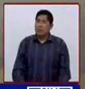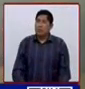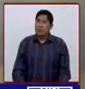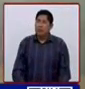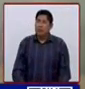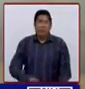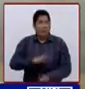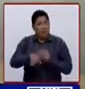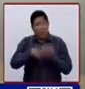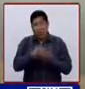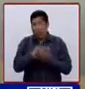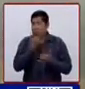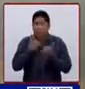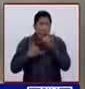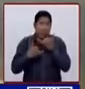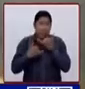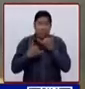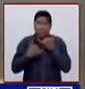Y todos